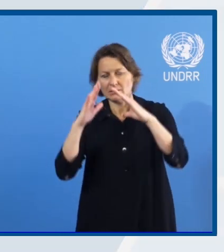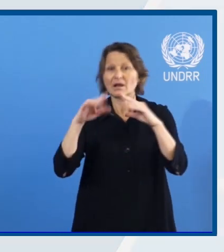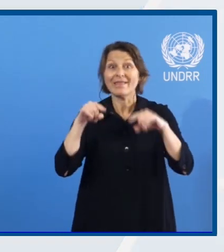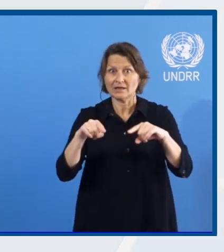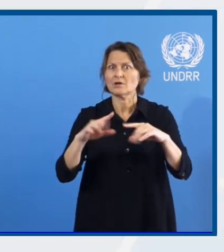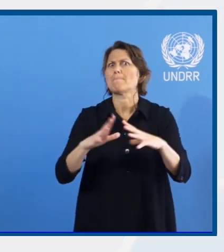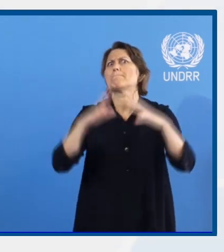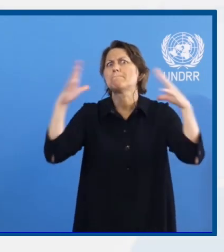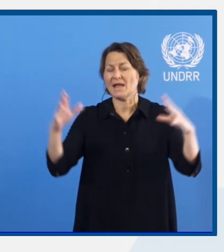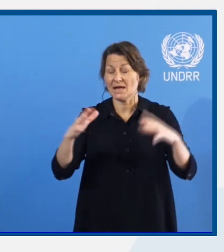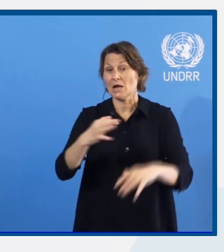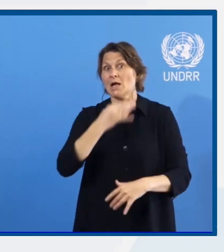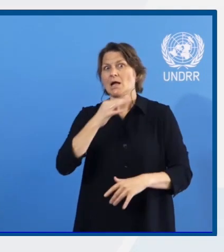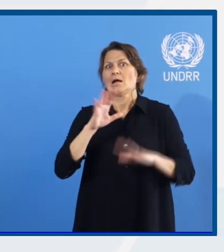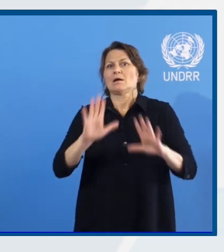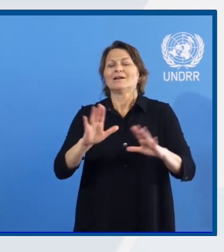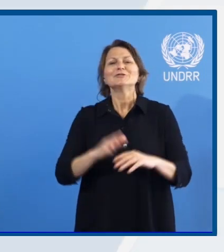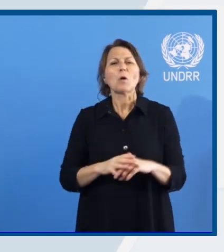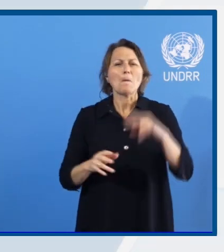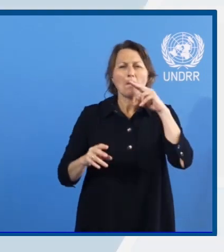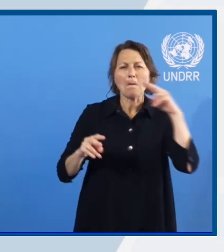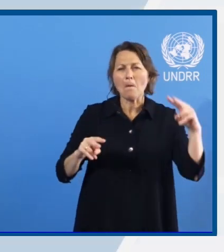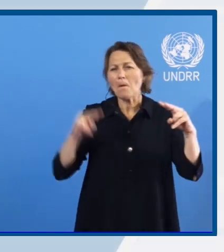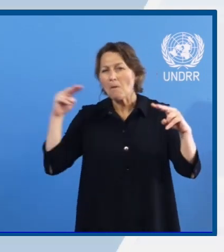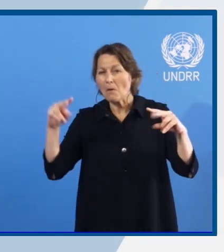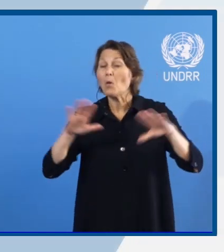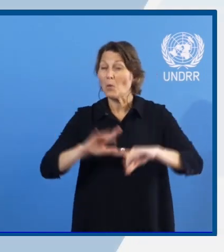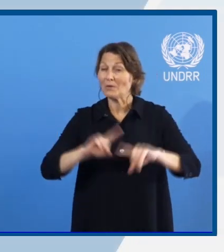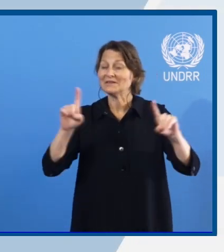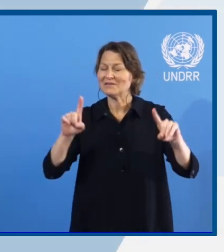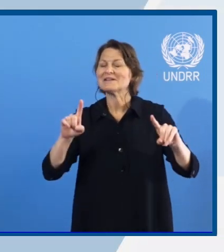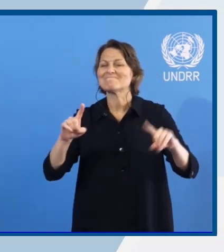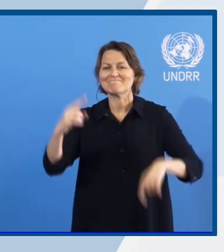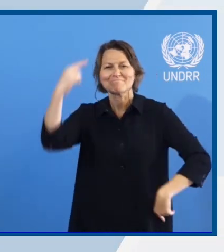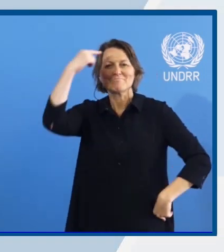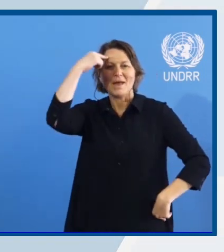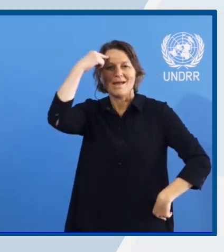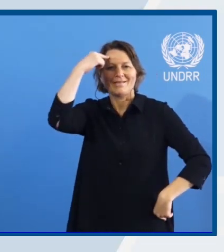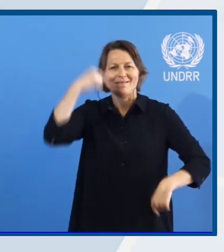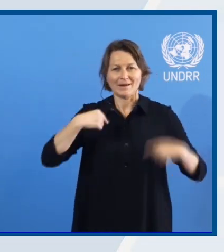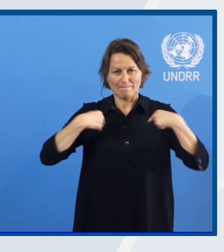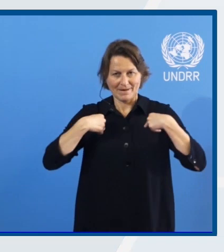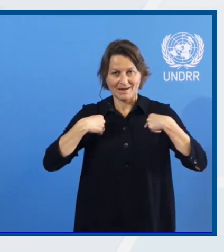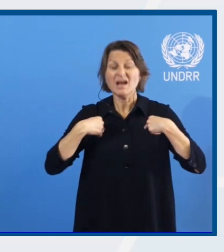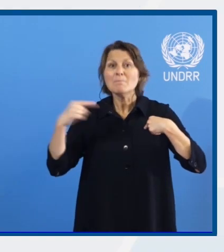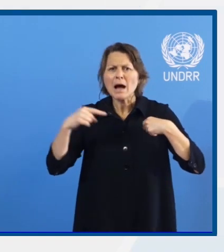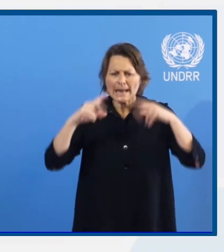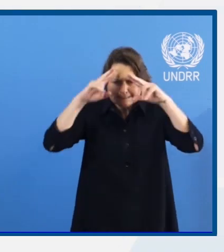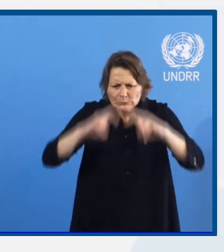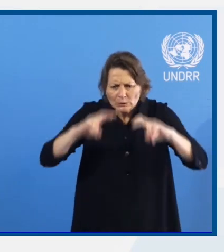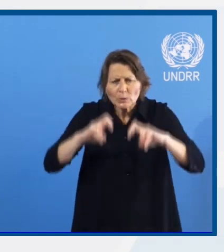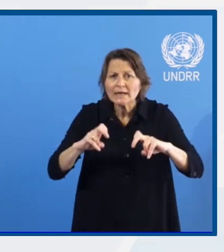Lo que sucede es que cuando entonces se le pide al científico que brinde información para poder orientar la inversión y la